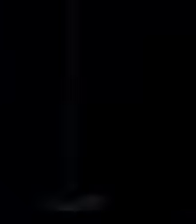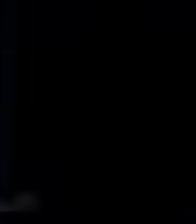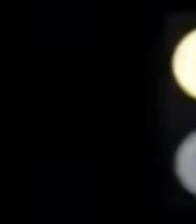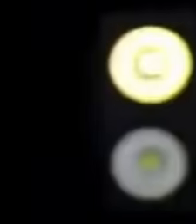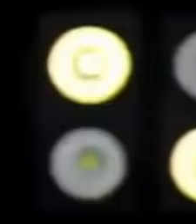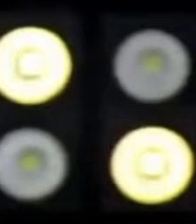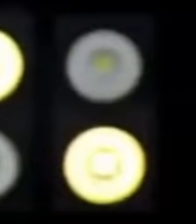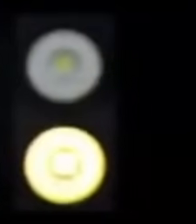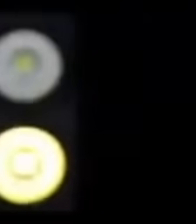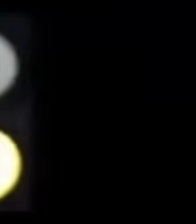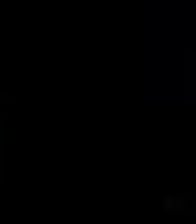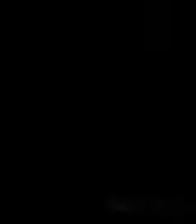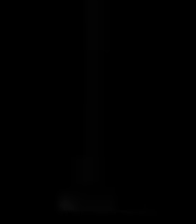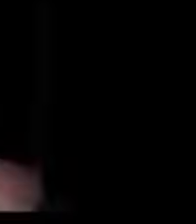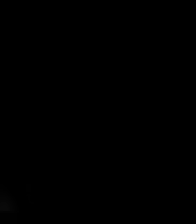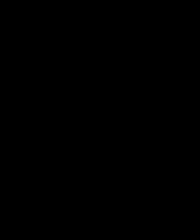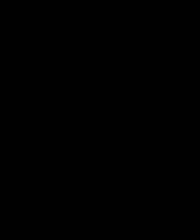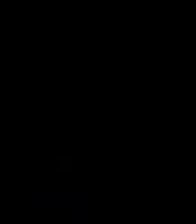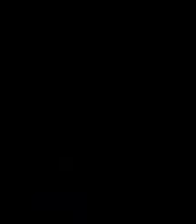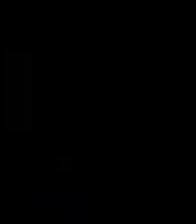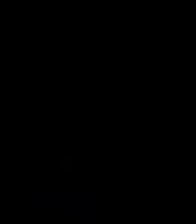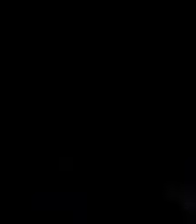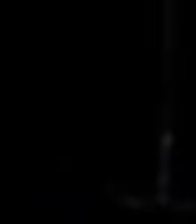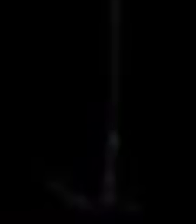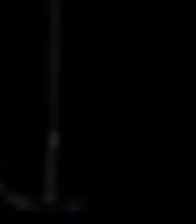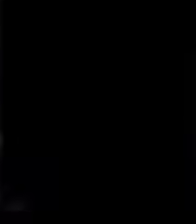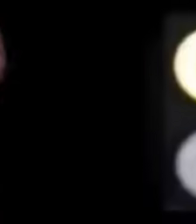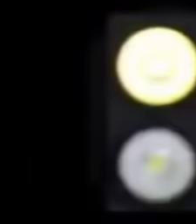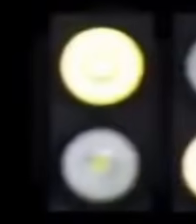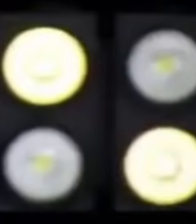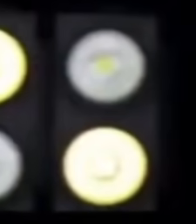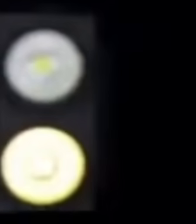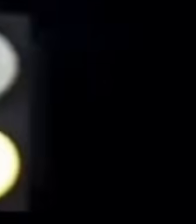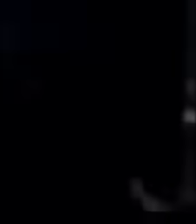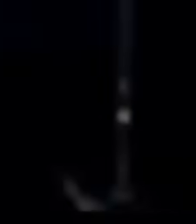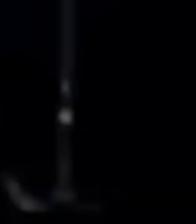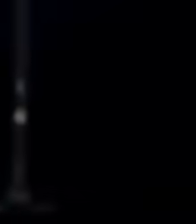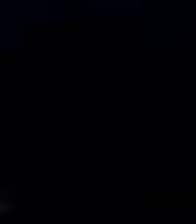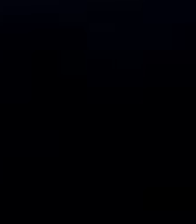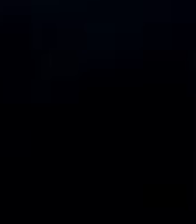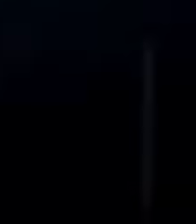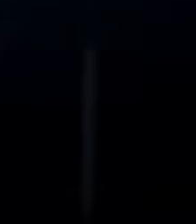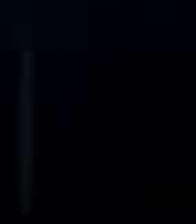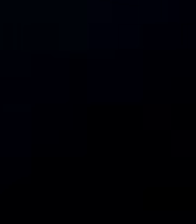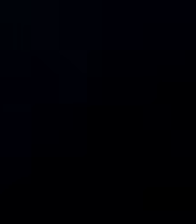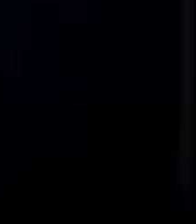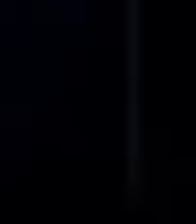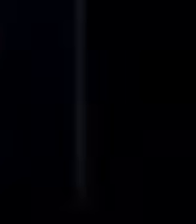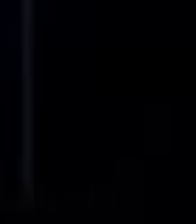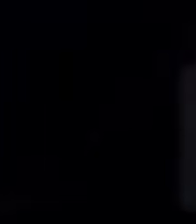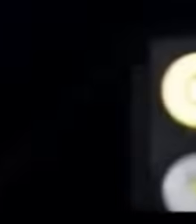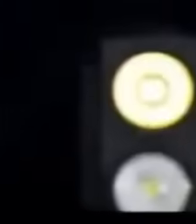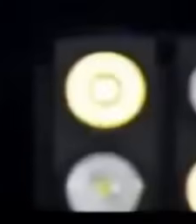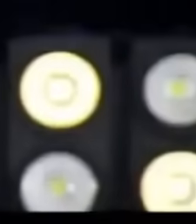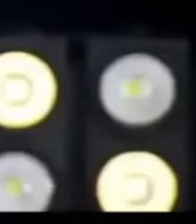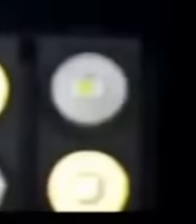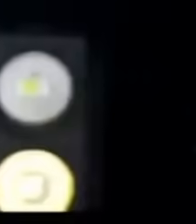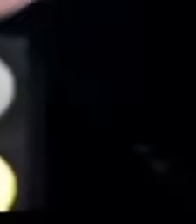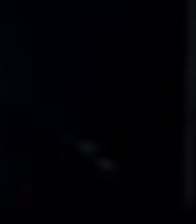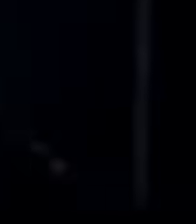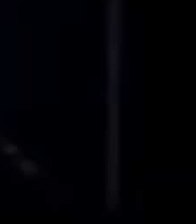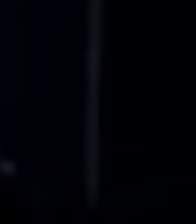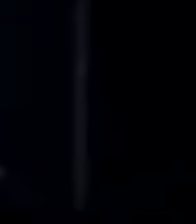Estábamos perdidos en nuestros delitos y pecados, perdidos, confundidos en idolatrías,